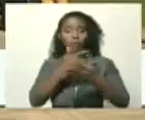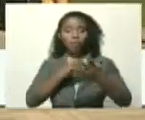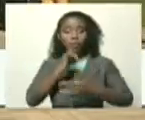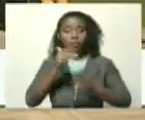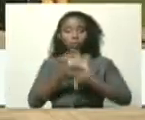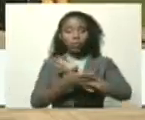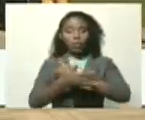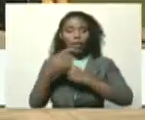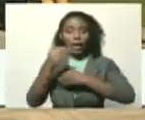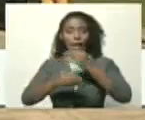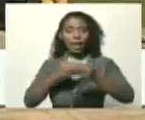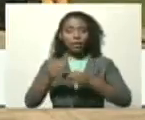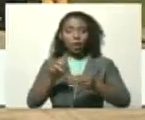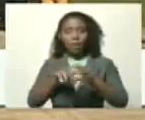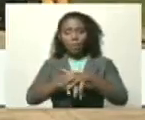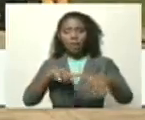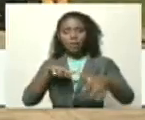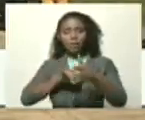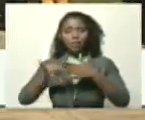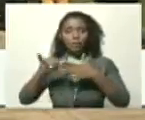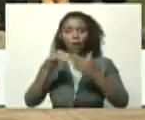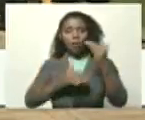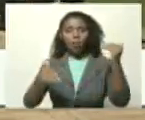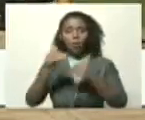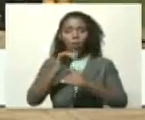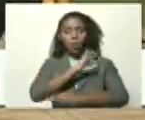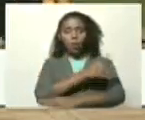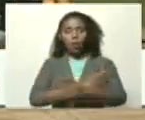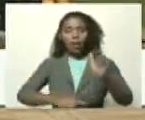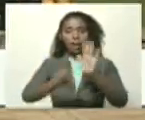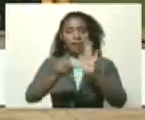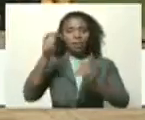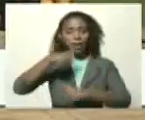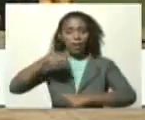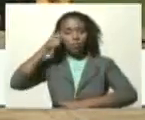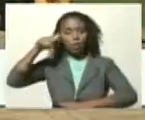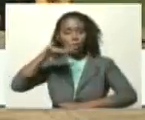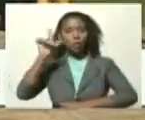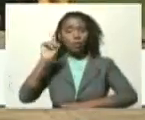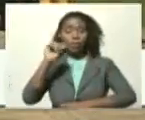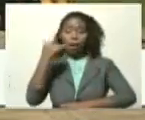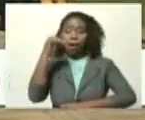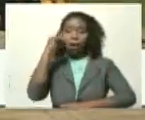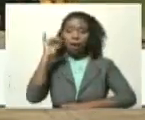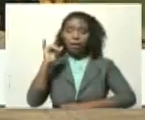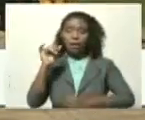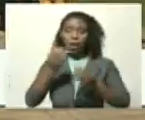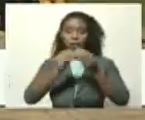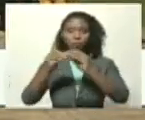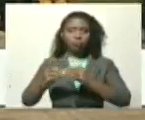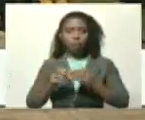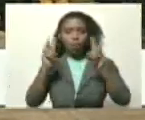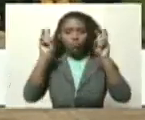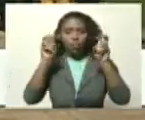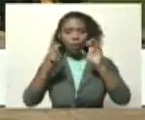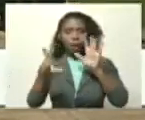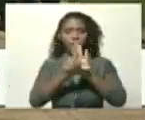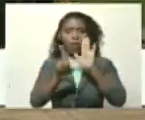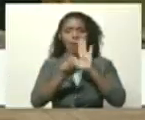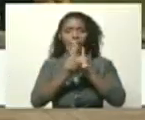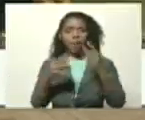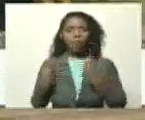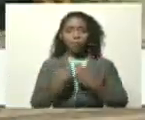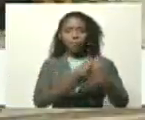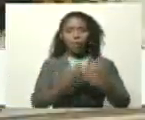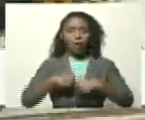esbozados por la máxima autoridad del Poder Legislativo venezolano, también está la creación de leyes que acompañen a